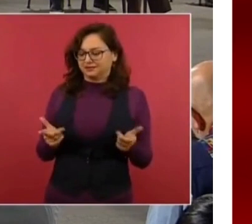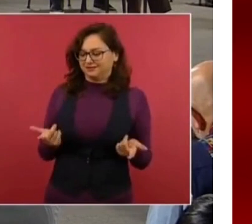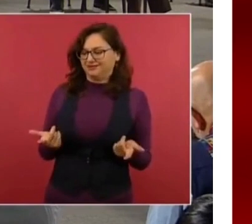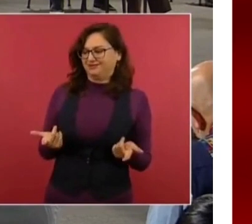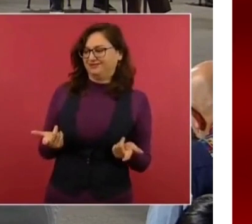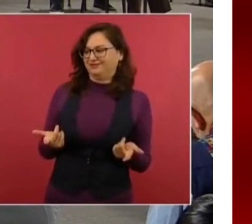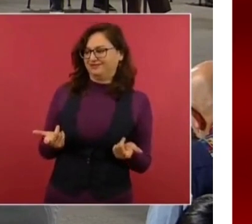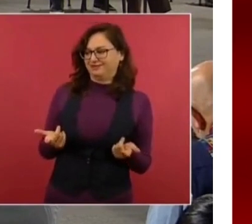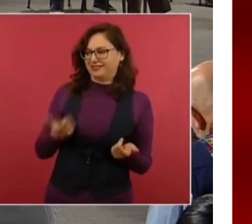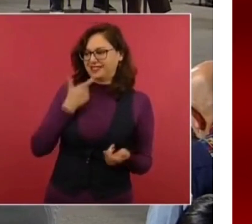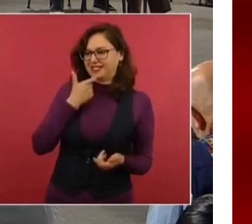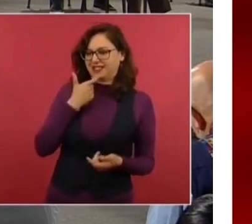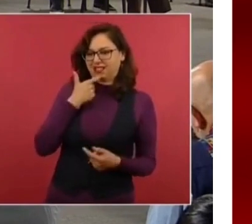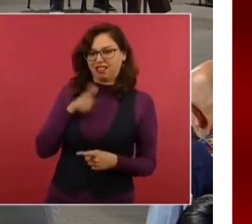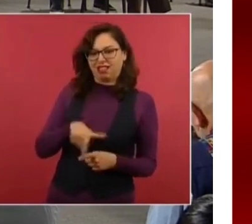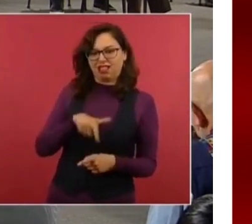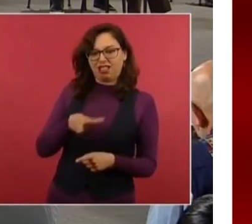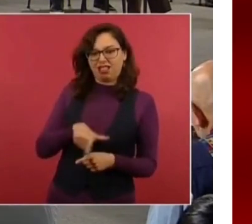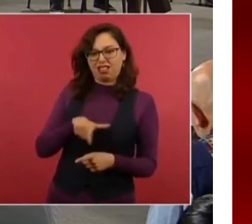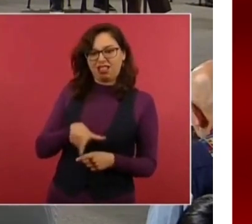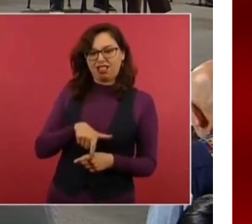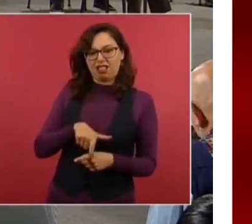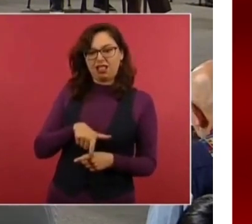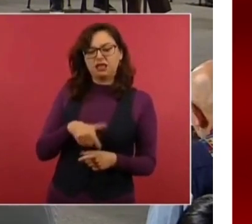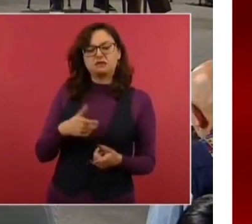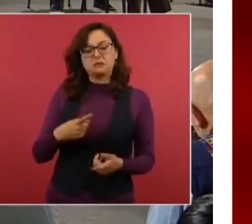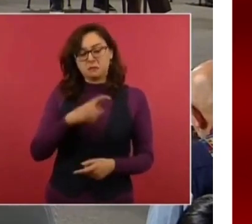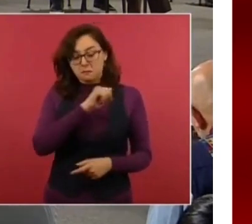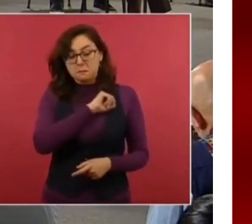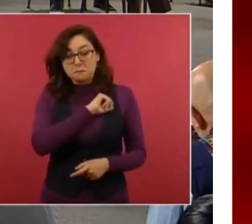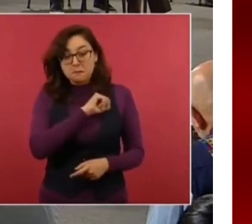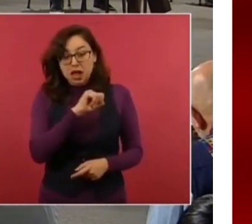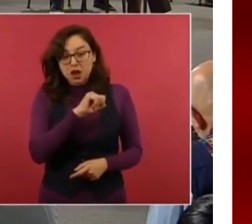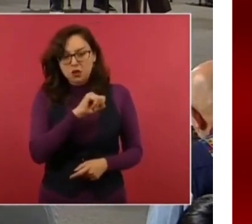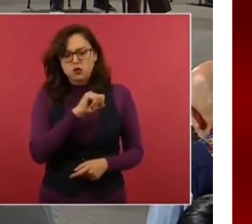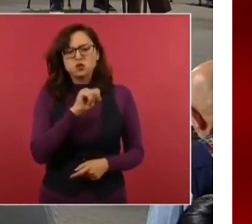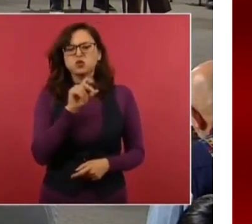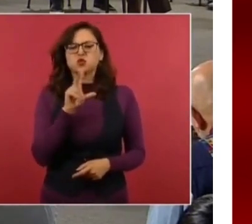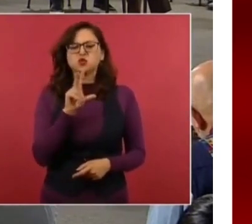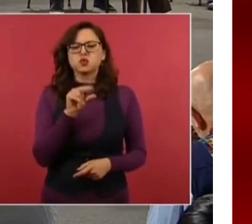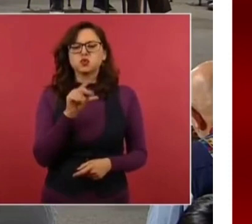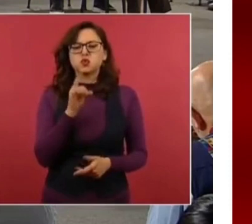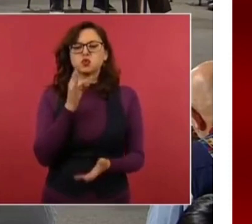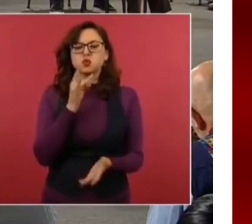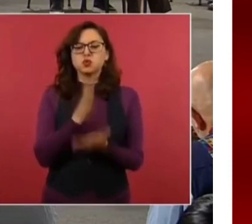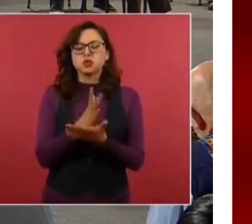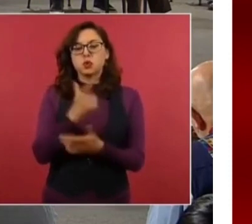de mala fe estos son dos pensamientos distintos